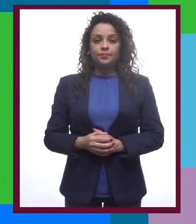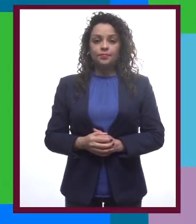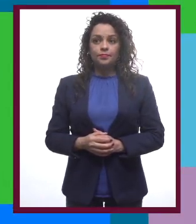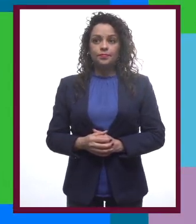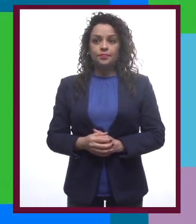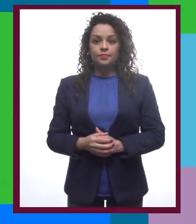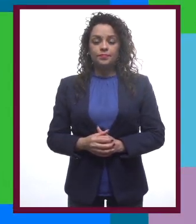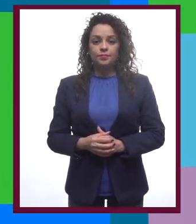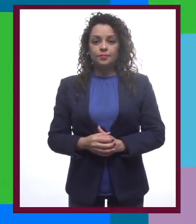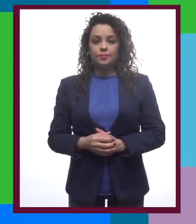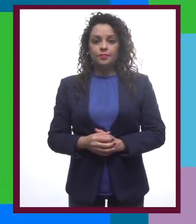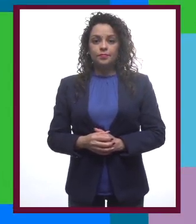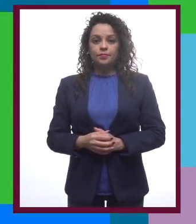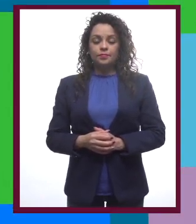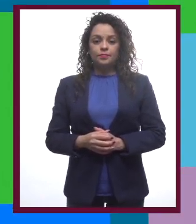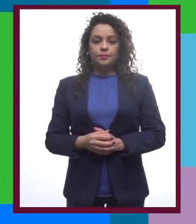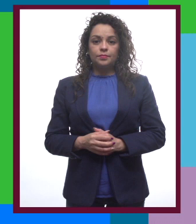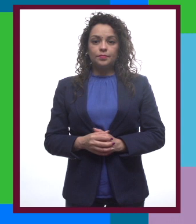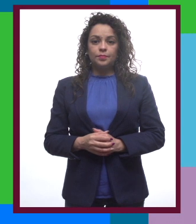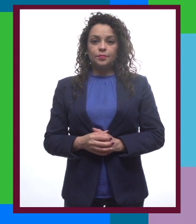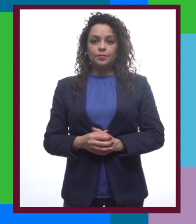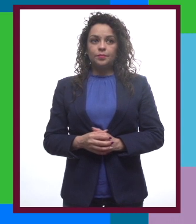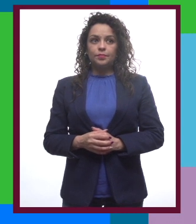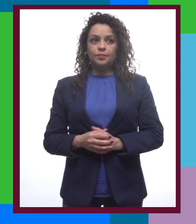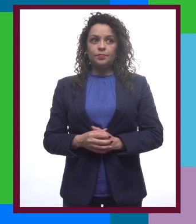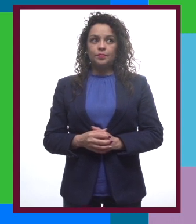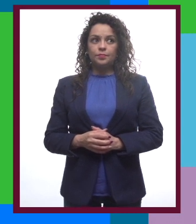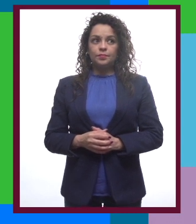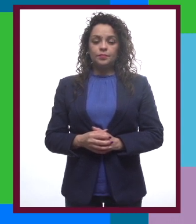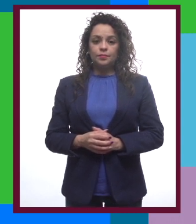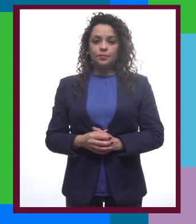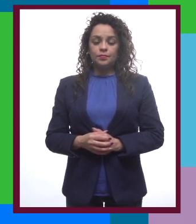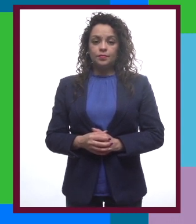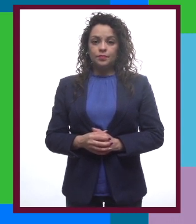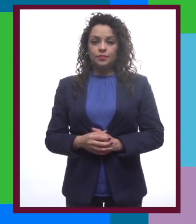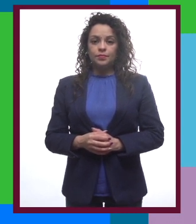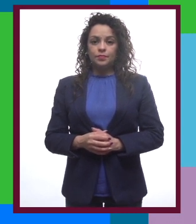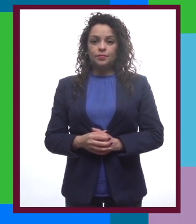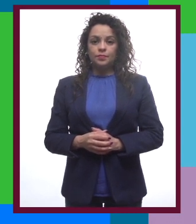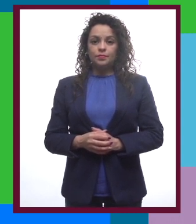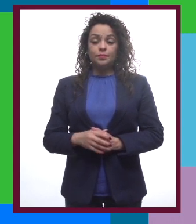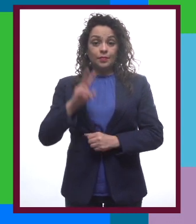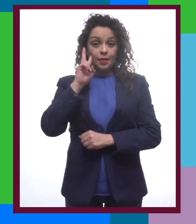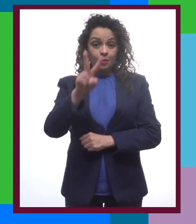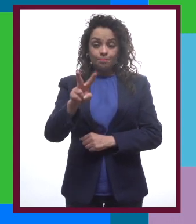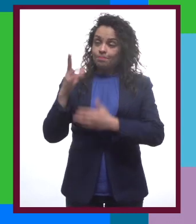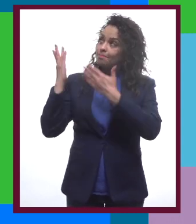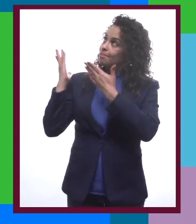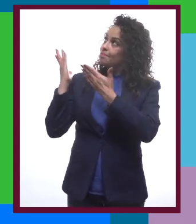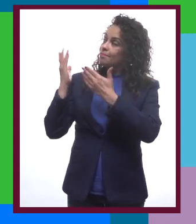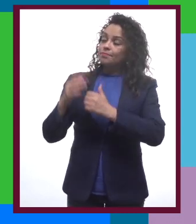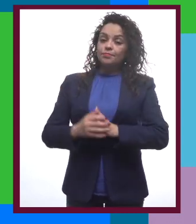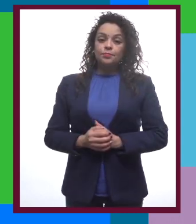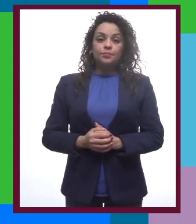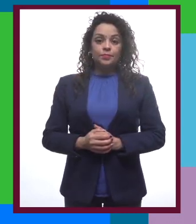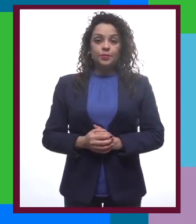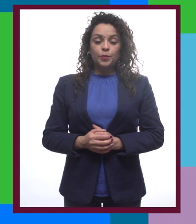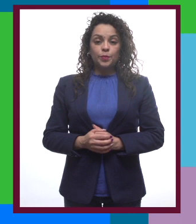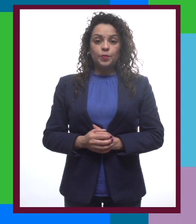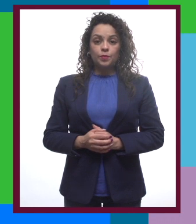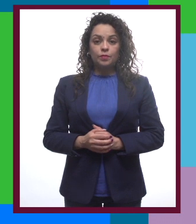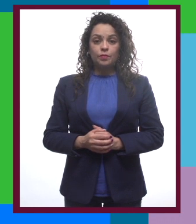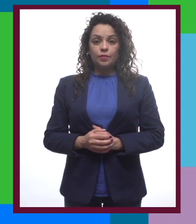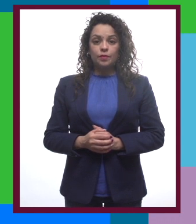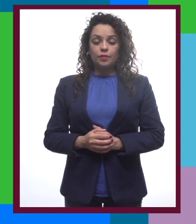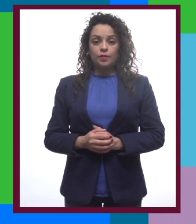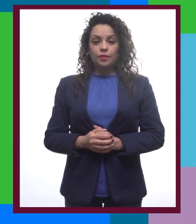1. No te quedes solamente con lo que dicen los titulares. A veces están hechos para que solo les des clic. 2. Busca las